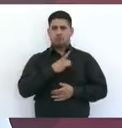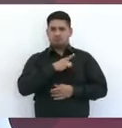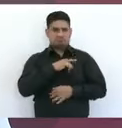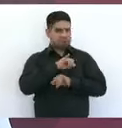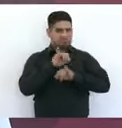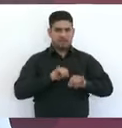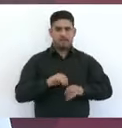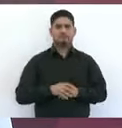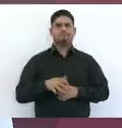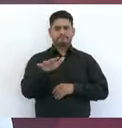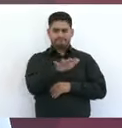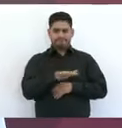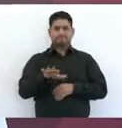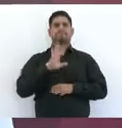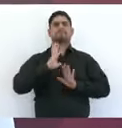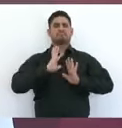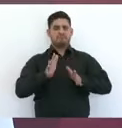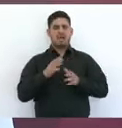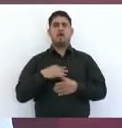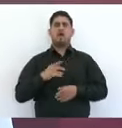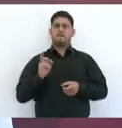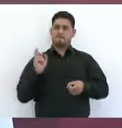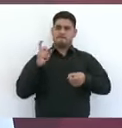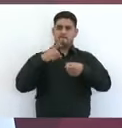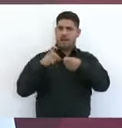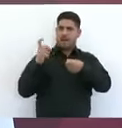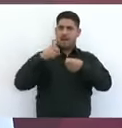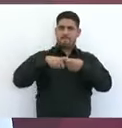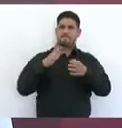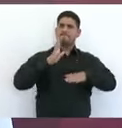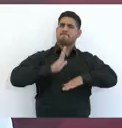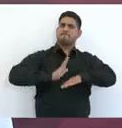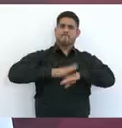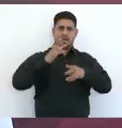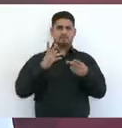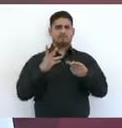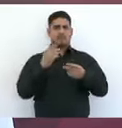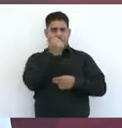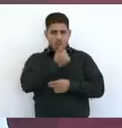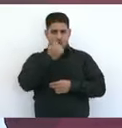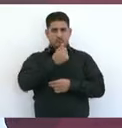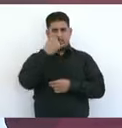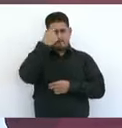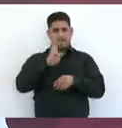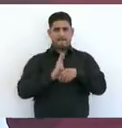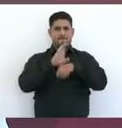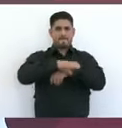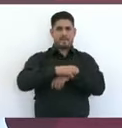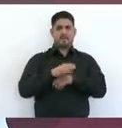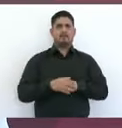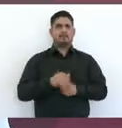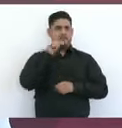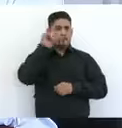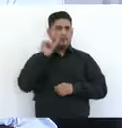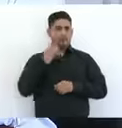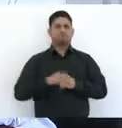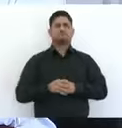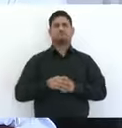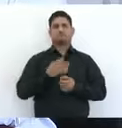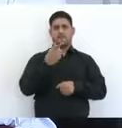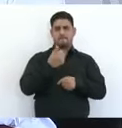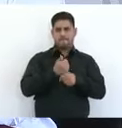esta zona se están incorporando cada vez más estudiantes a las becas Benito Juárez de preescolar, primaria,